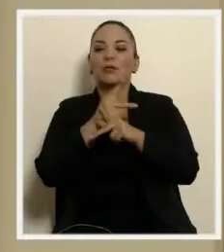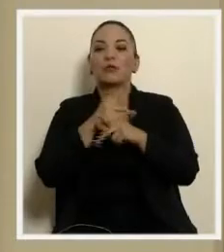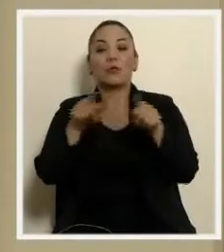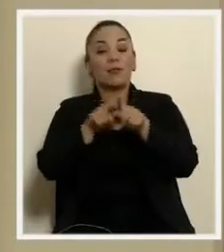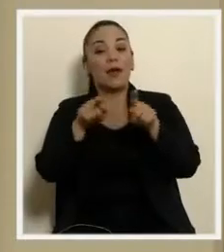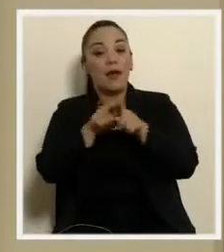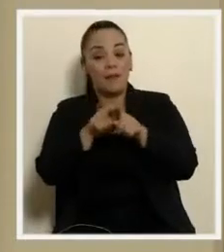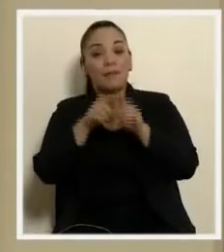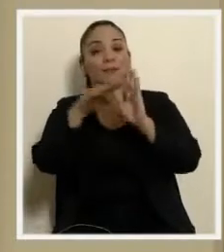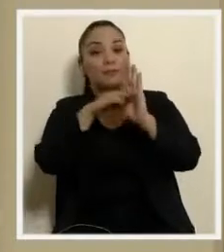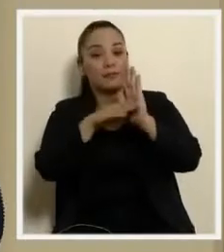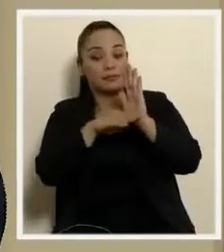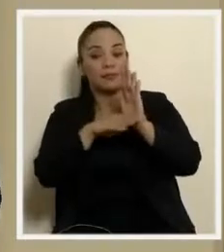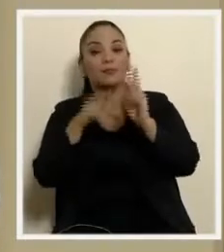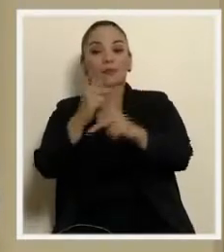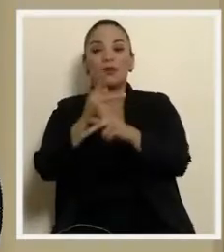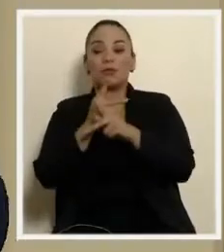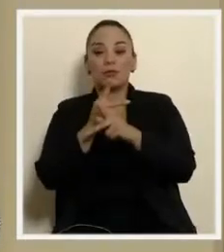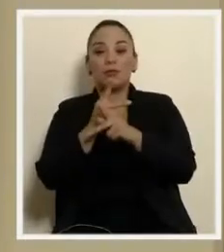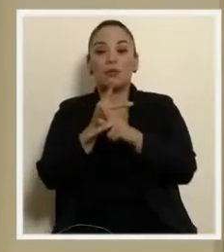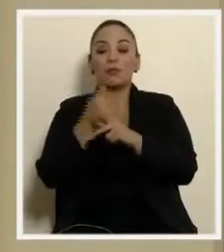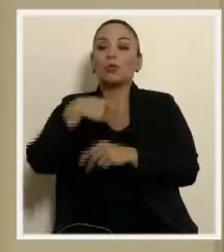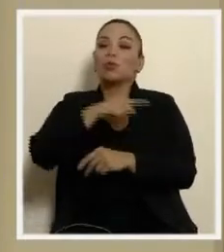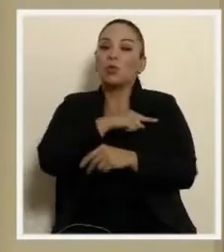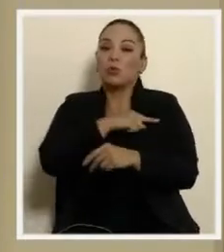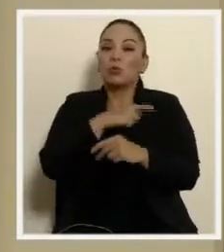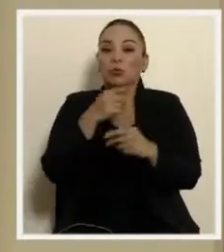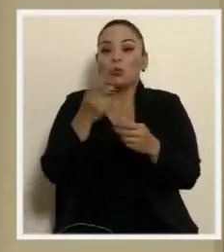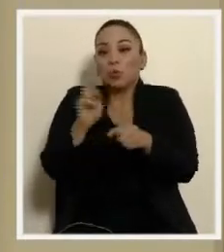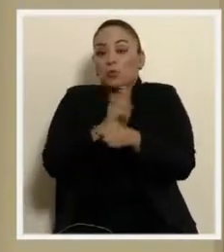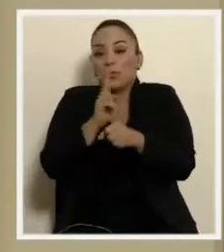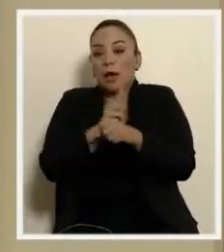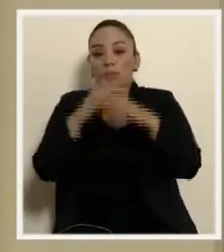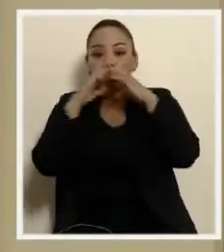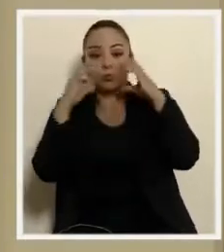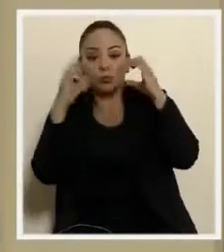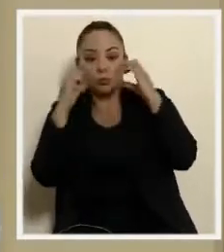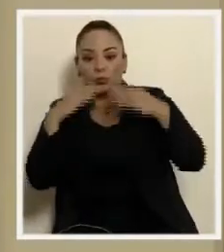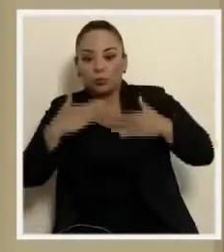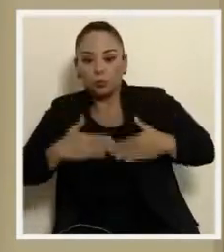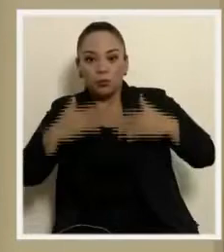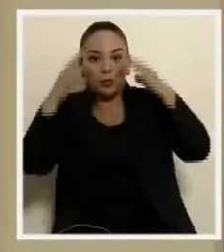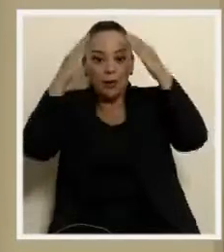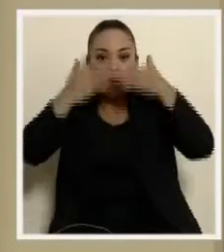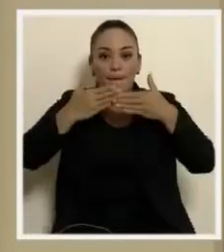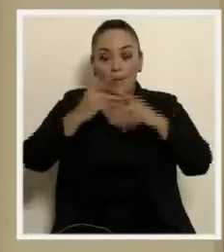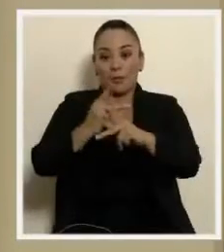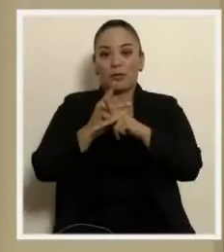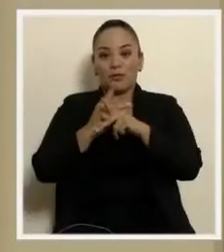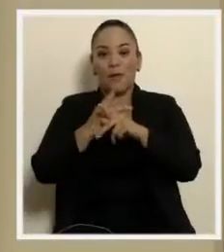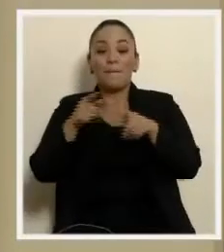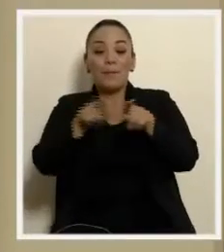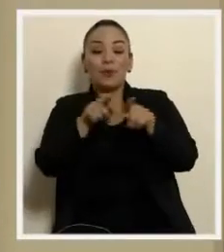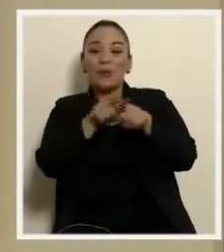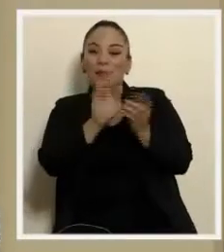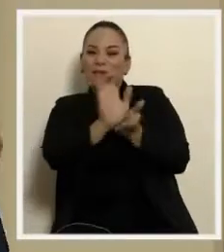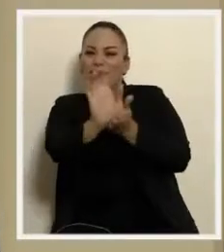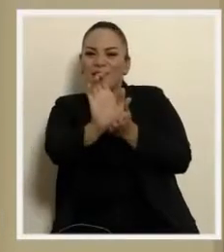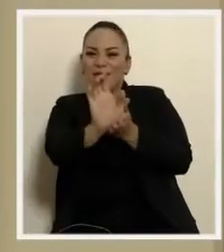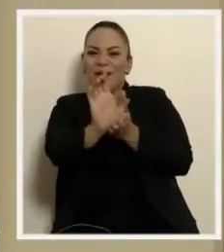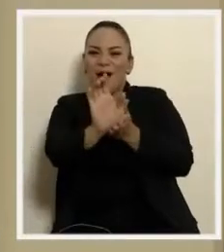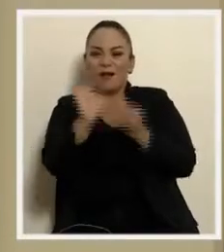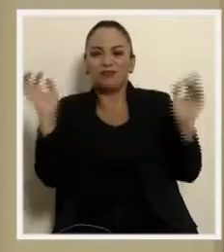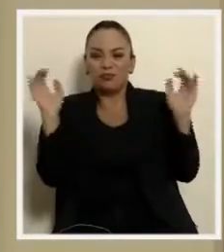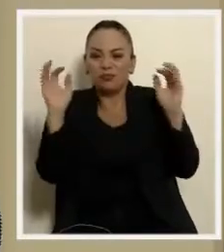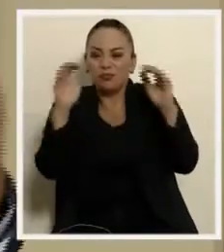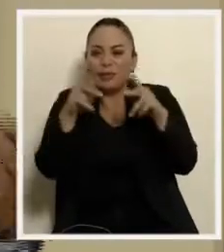las medidas de prevención. Nos protegemos con el uso de equipo de protección personal, pero además prevenimos cuando evitamos romper burbujas sociales, cuando evitamos